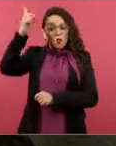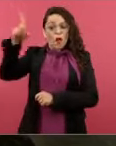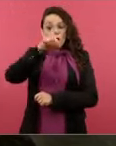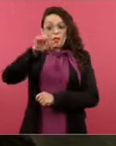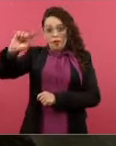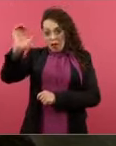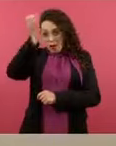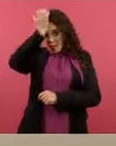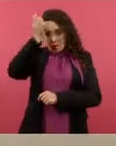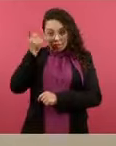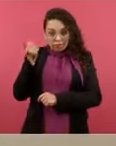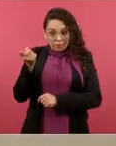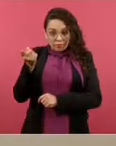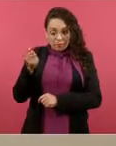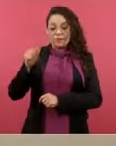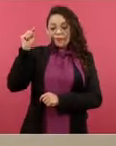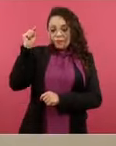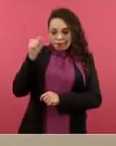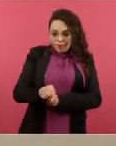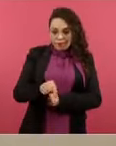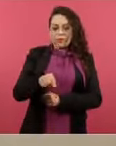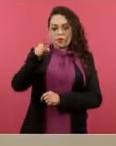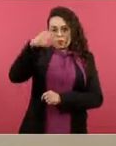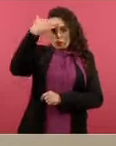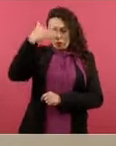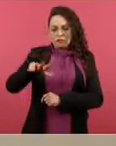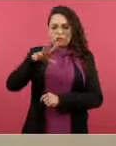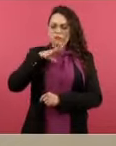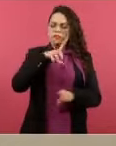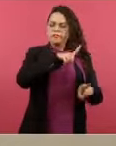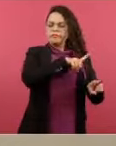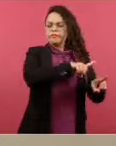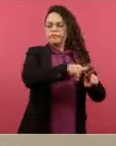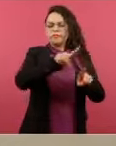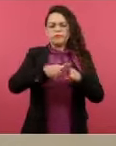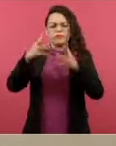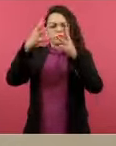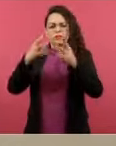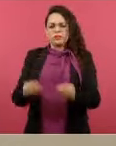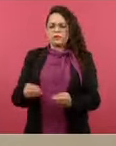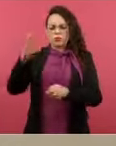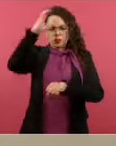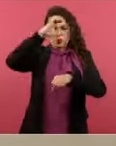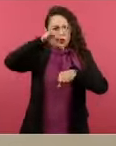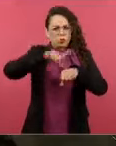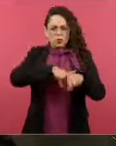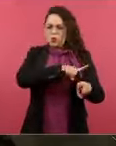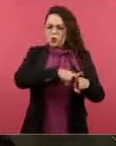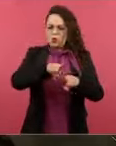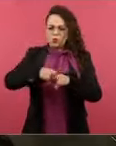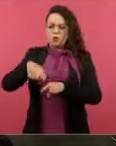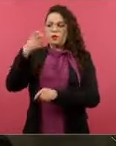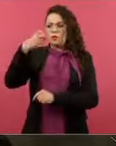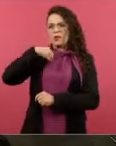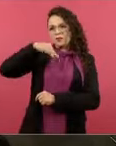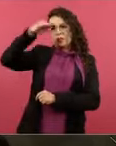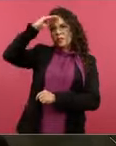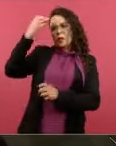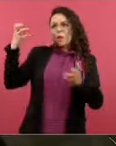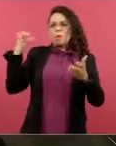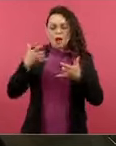multidiverso, pluricultural, y se trató de construir una historieta que fuera universal y